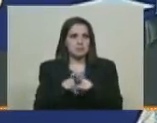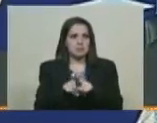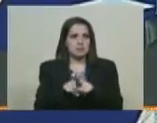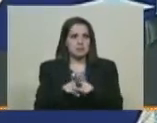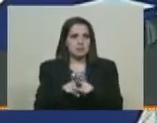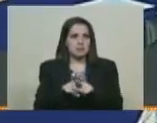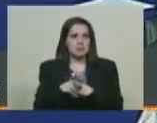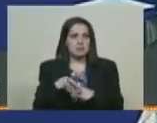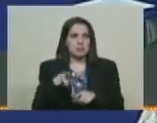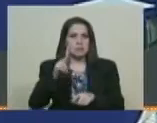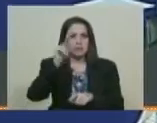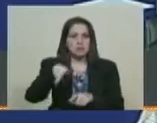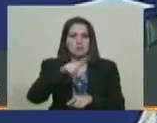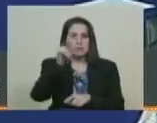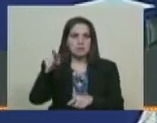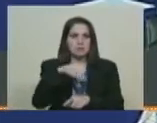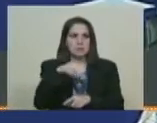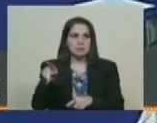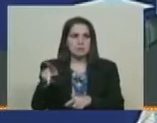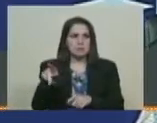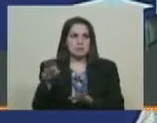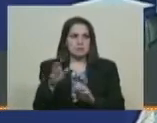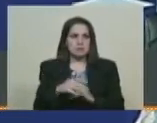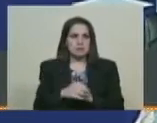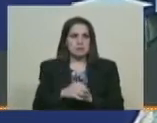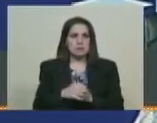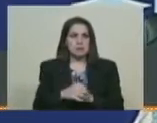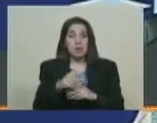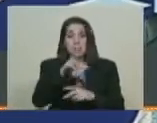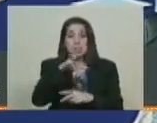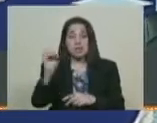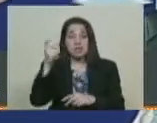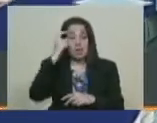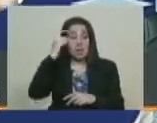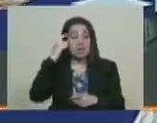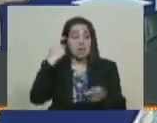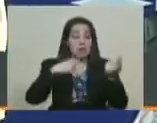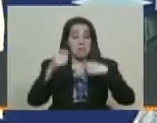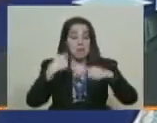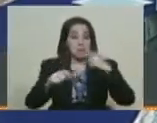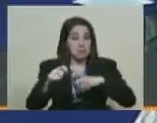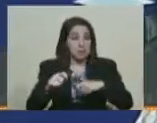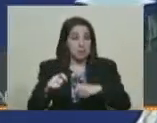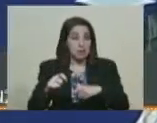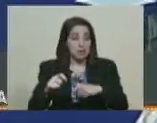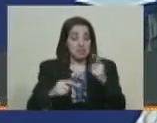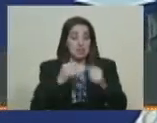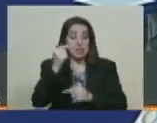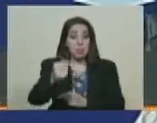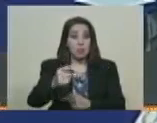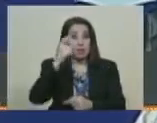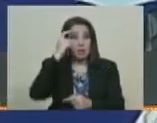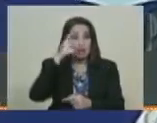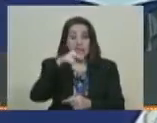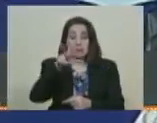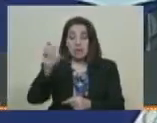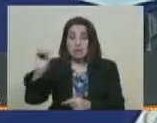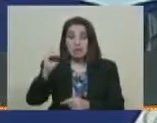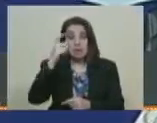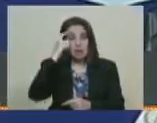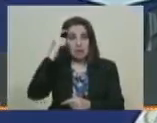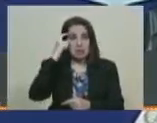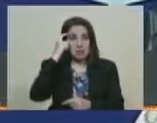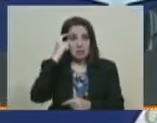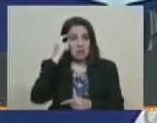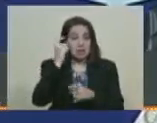preventa, son 30 días de preventa, y luego de los 30 días de preventa vienen los 15 días